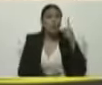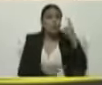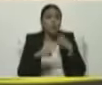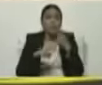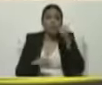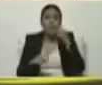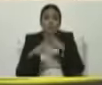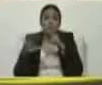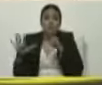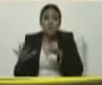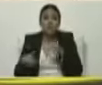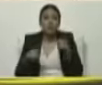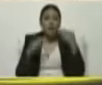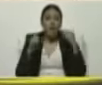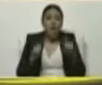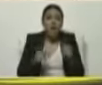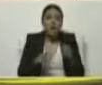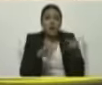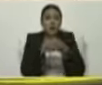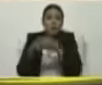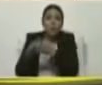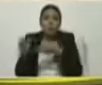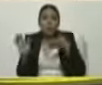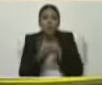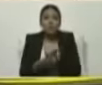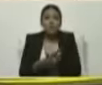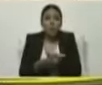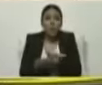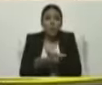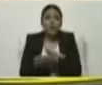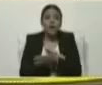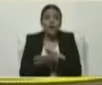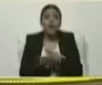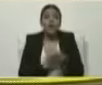Ahí había varias unidades de batalla, Bolívar Chales, VH.